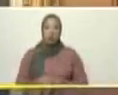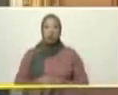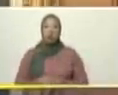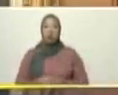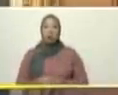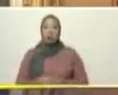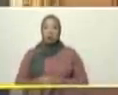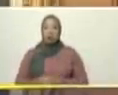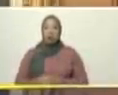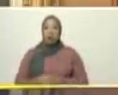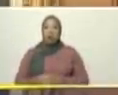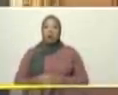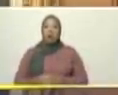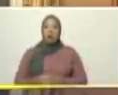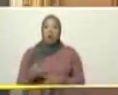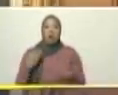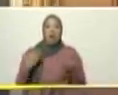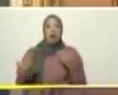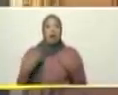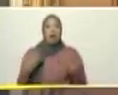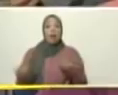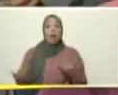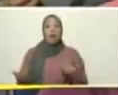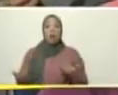Personaje civilino,